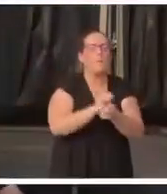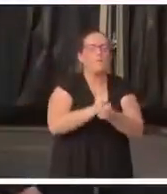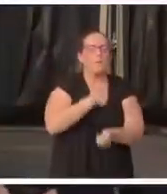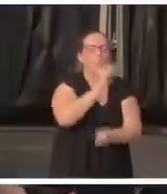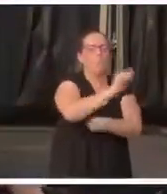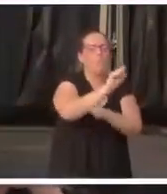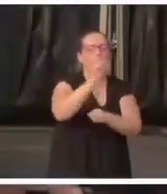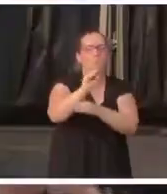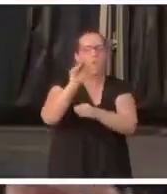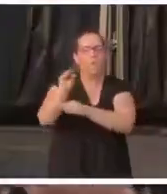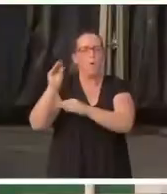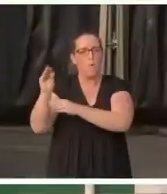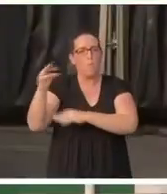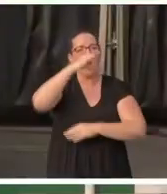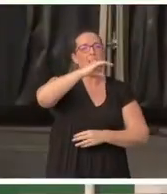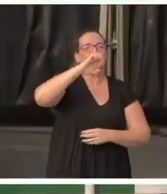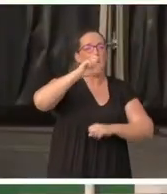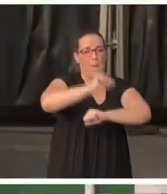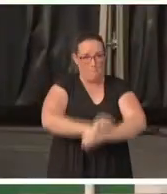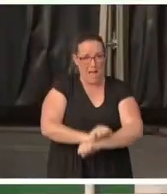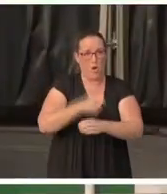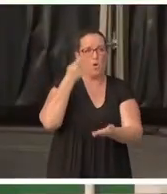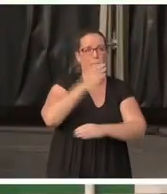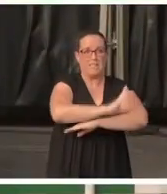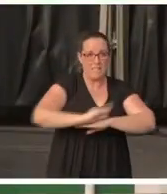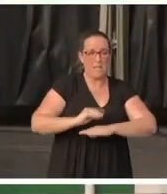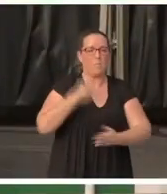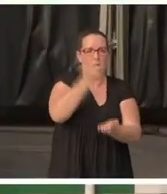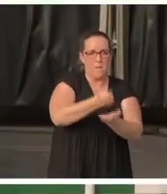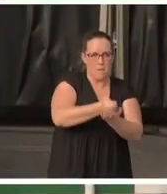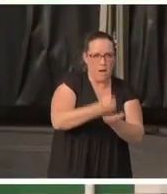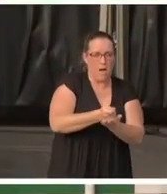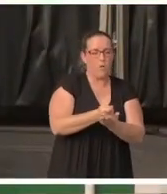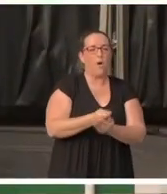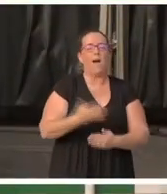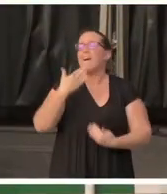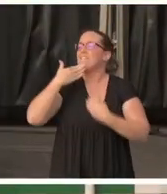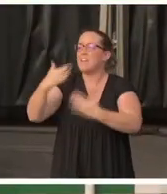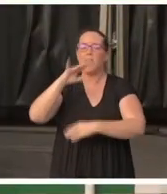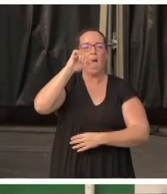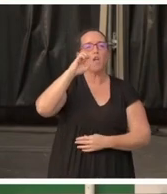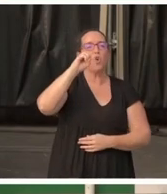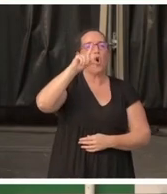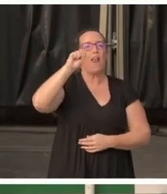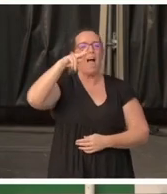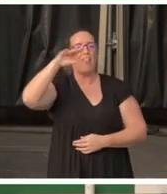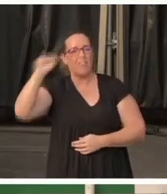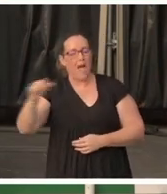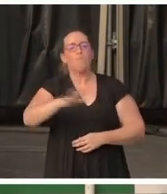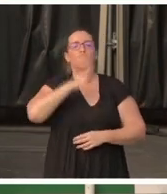mes ha pagado el SEPE durante lo más duro de la pandemia. Muchas gracias, compañera Yolanda, por ese esfuerzo.